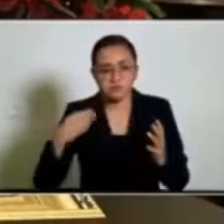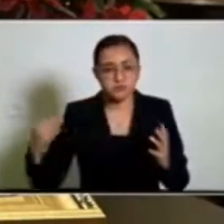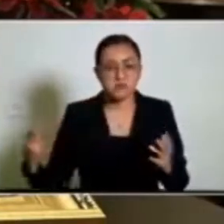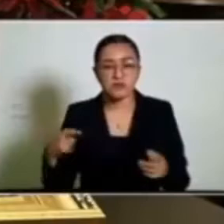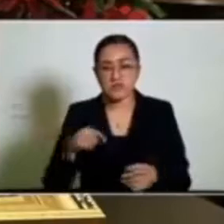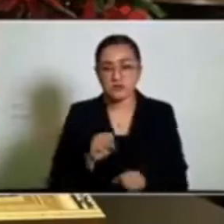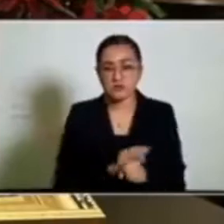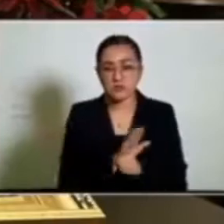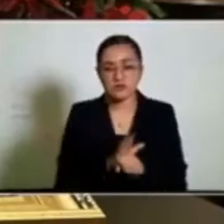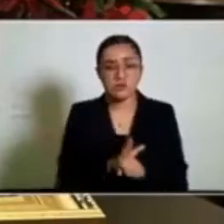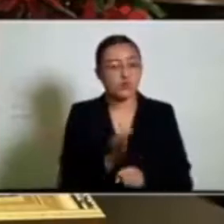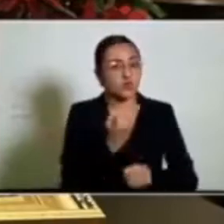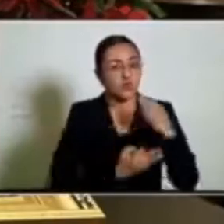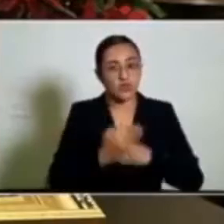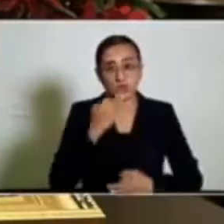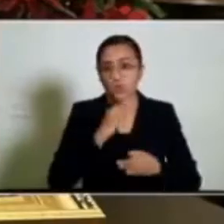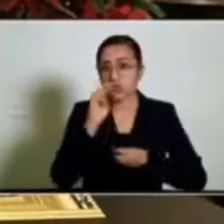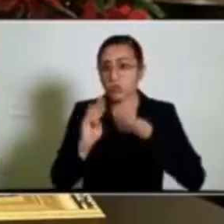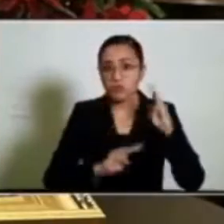que en el mundo.